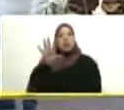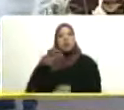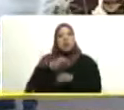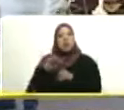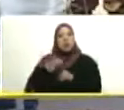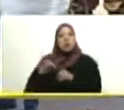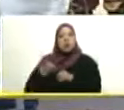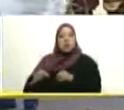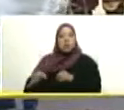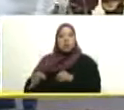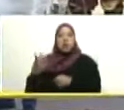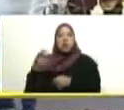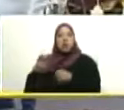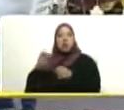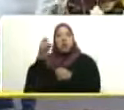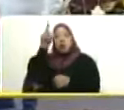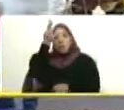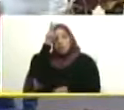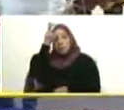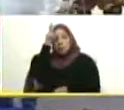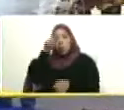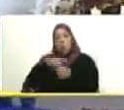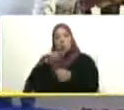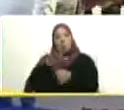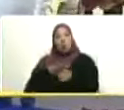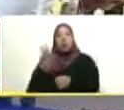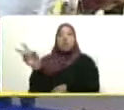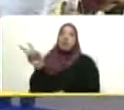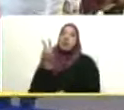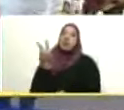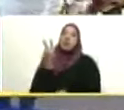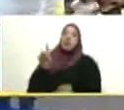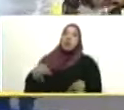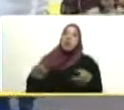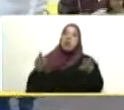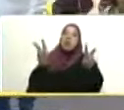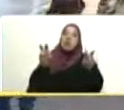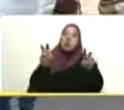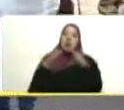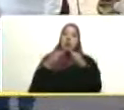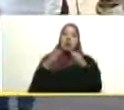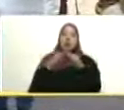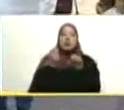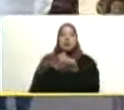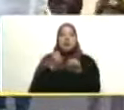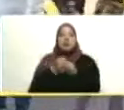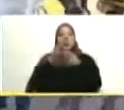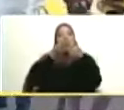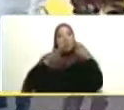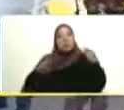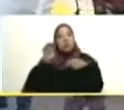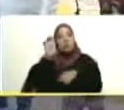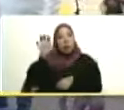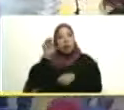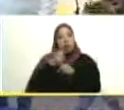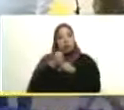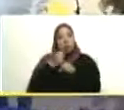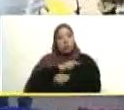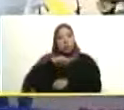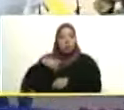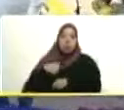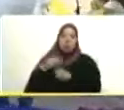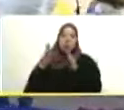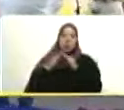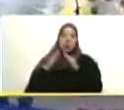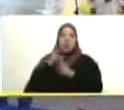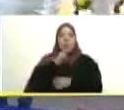municipios y Falcón y Venezuela está listo para recibir un año nuevo cargado de ese compromiso patrio con usted, con la